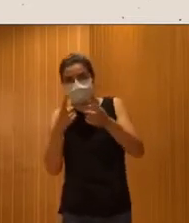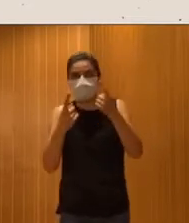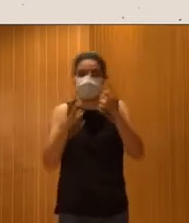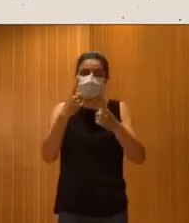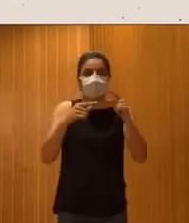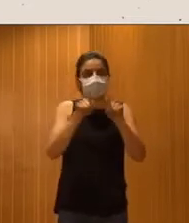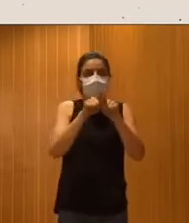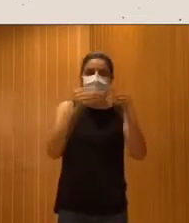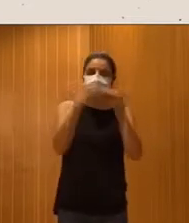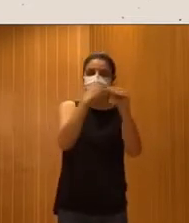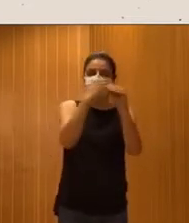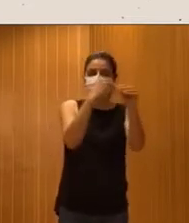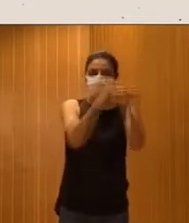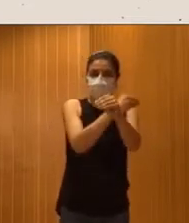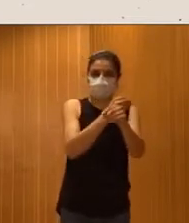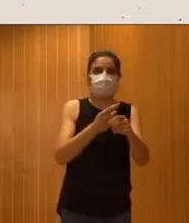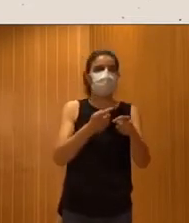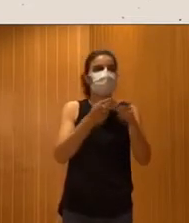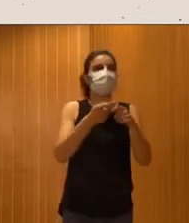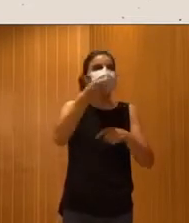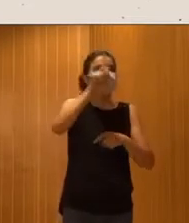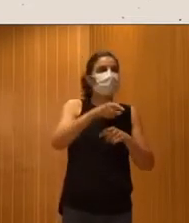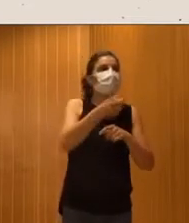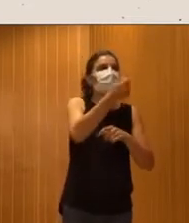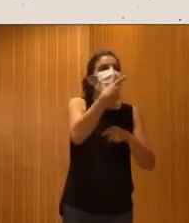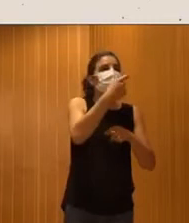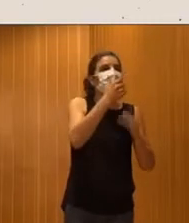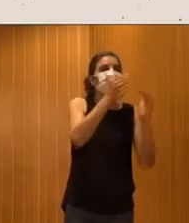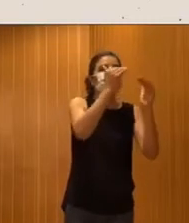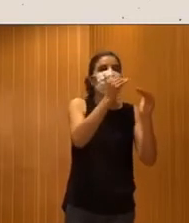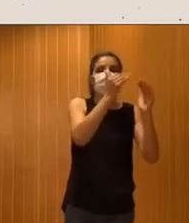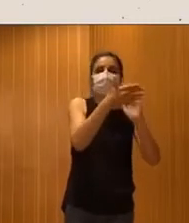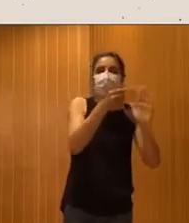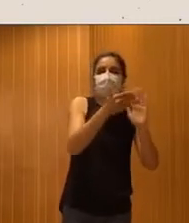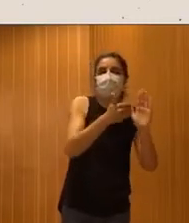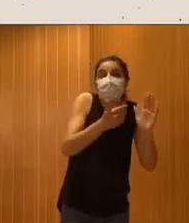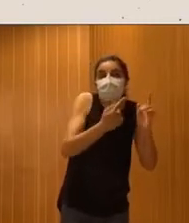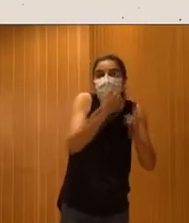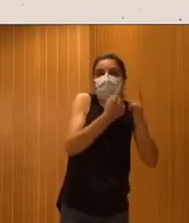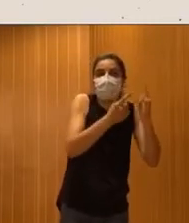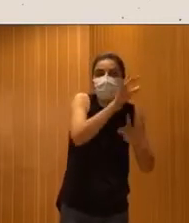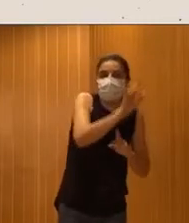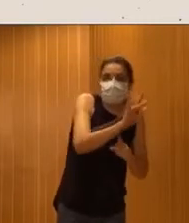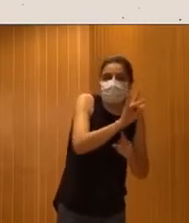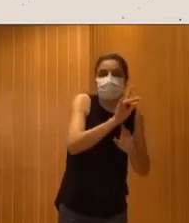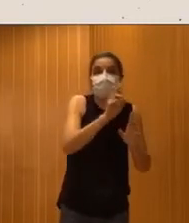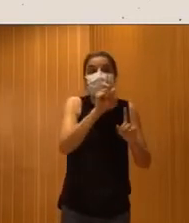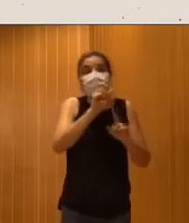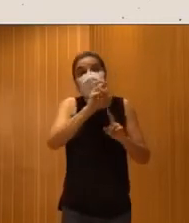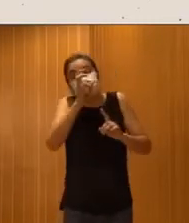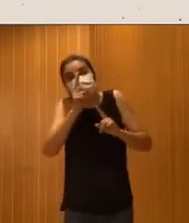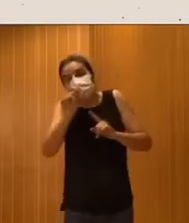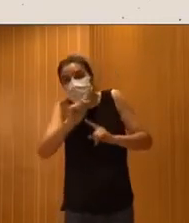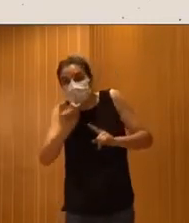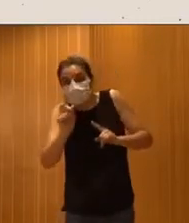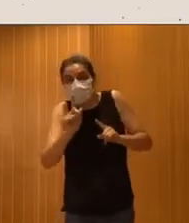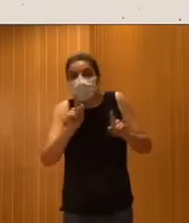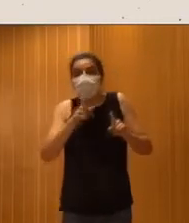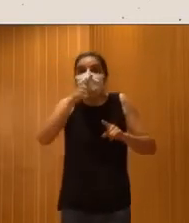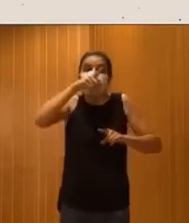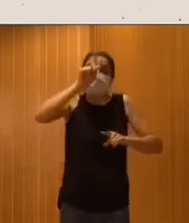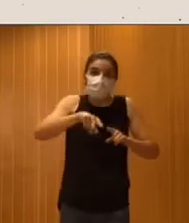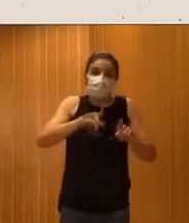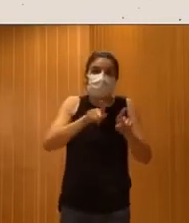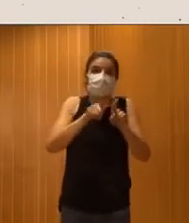tomado, etcétera, ¿no? Ha habido una reducción inespecífica de antipsicóticos, eso sí, pero aparte de